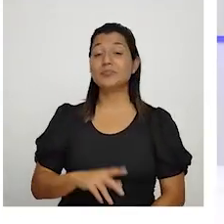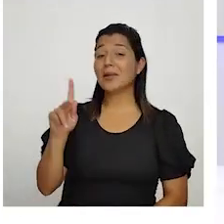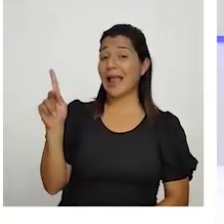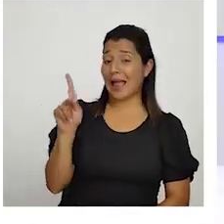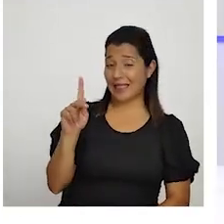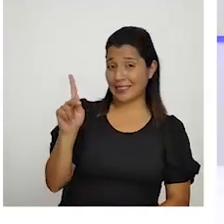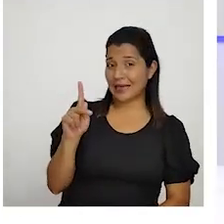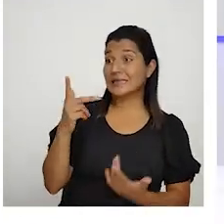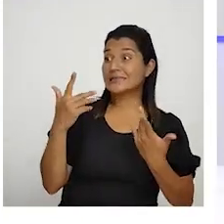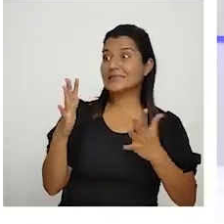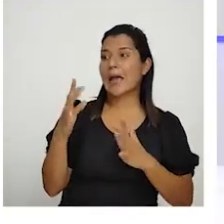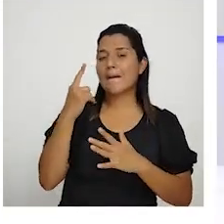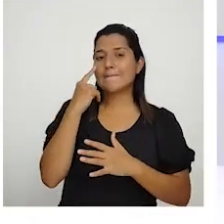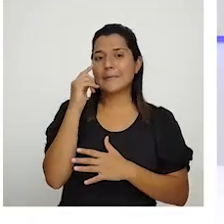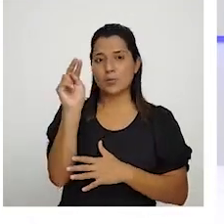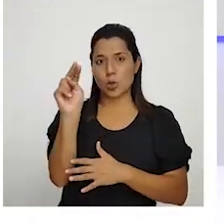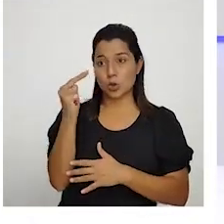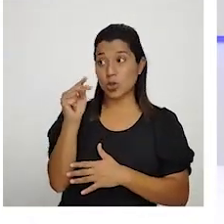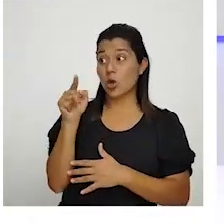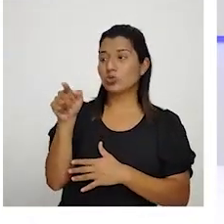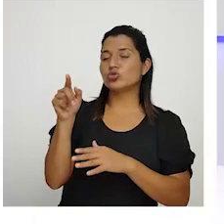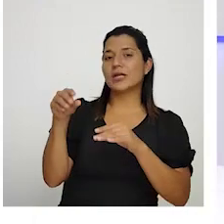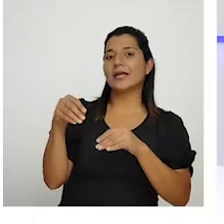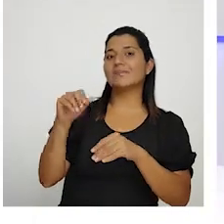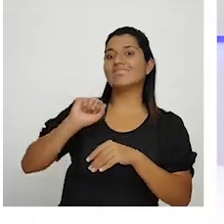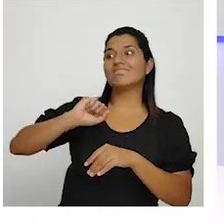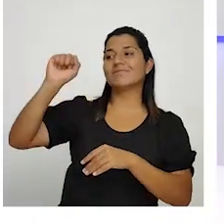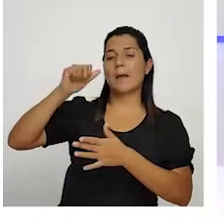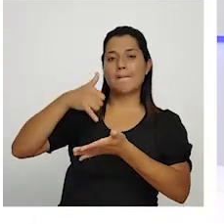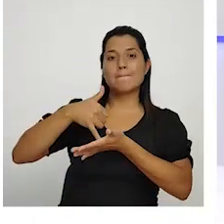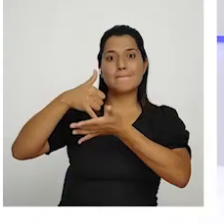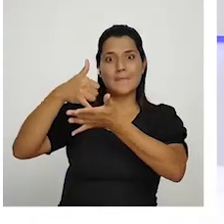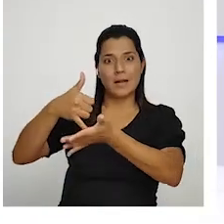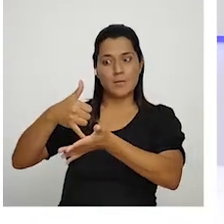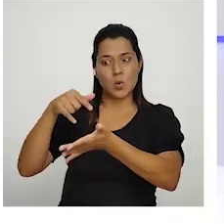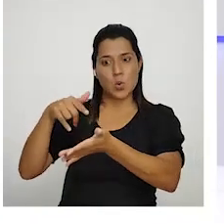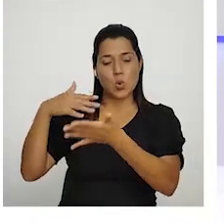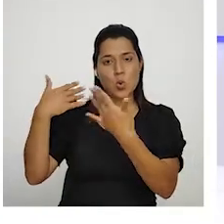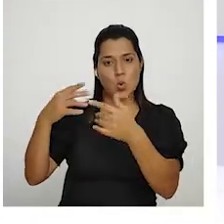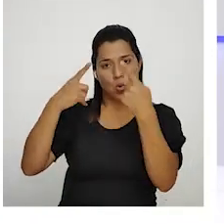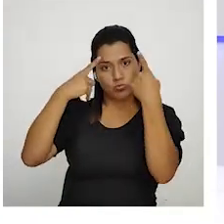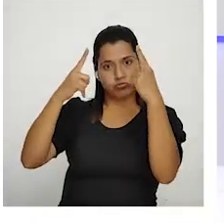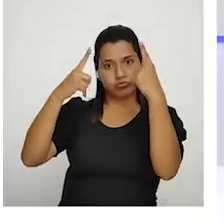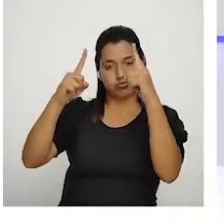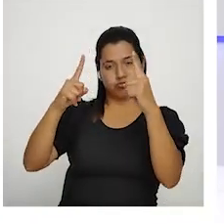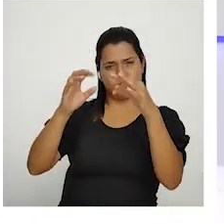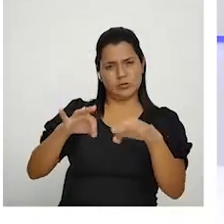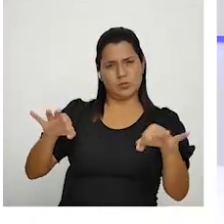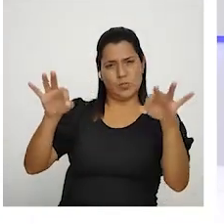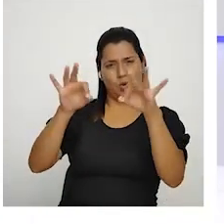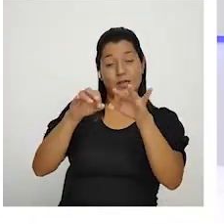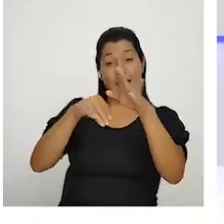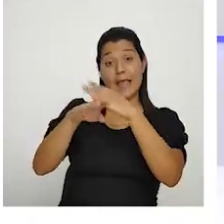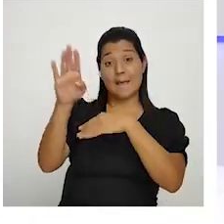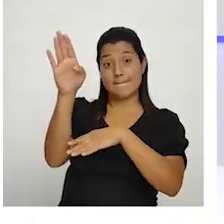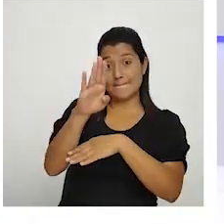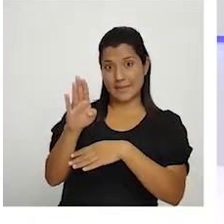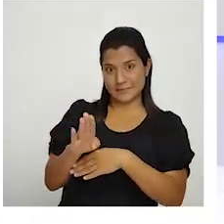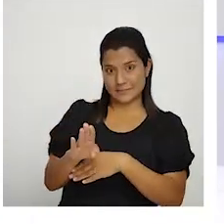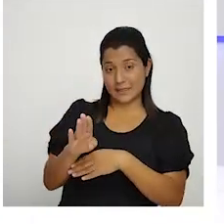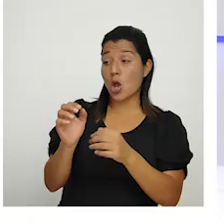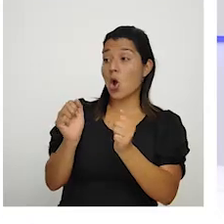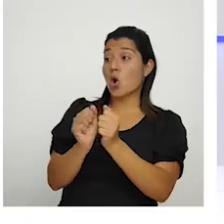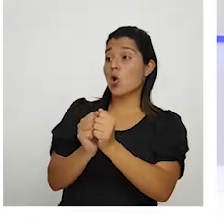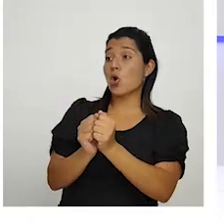medio, lo hemos visto, que fuiste favorecida con un premio muy prestigioso en Brasil tras un doctorado,